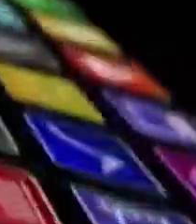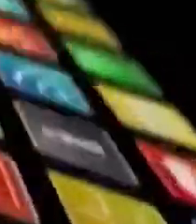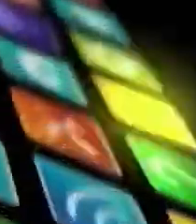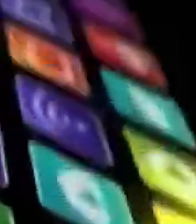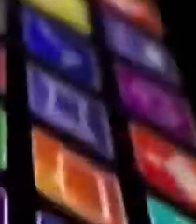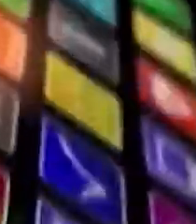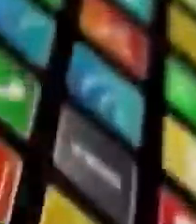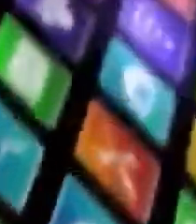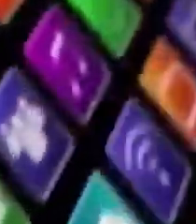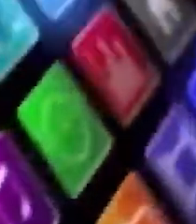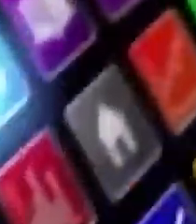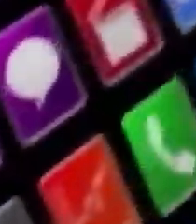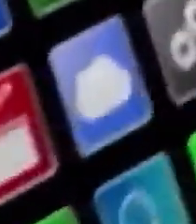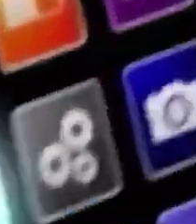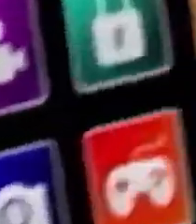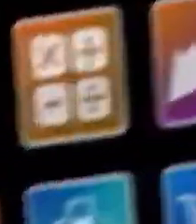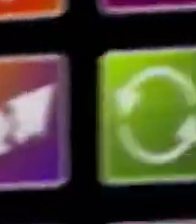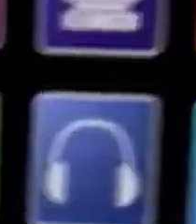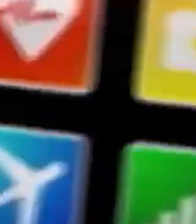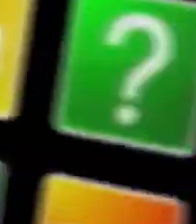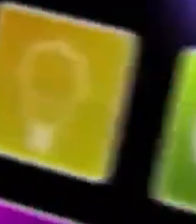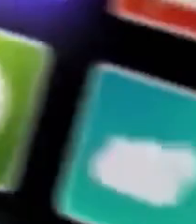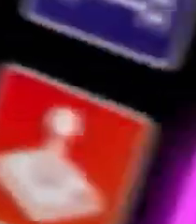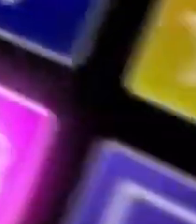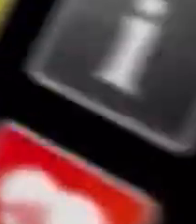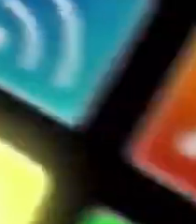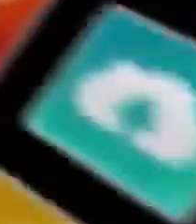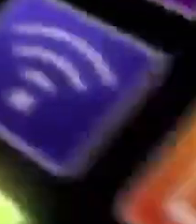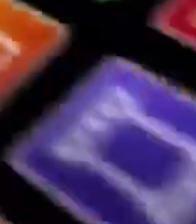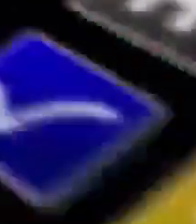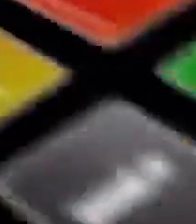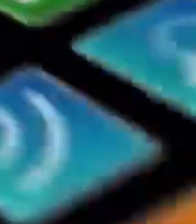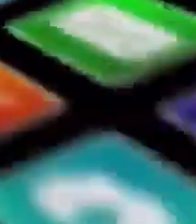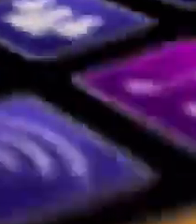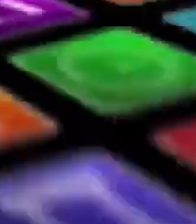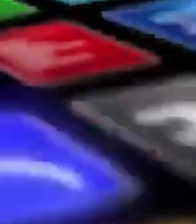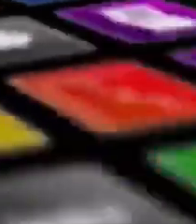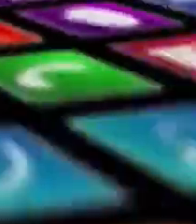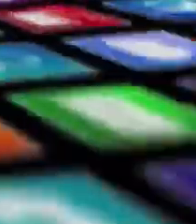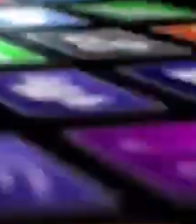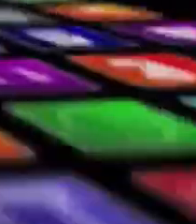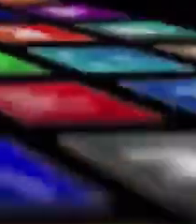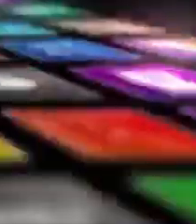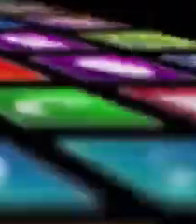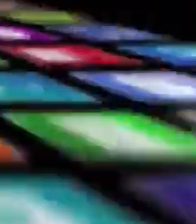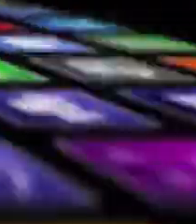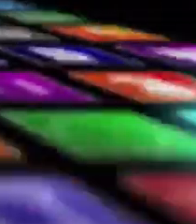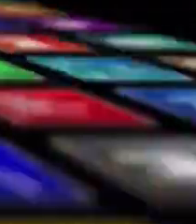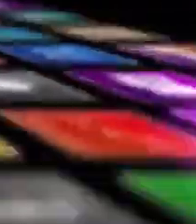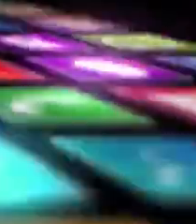Ingeniería Informática es una de las 11 carreras que conforman a la Escuela de Ciencias Exactas y Naturales de la Universidad Estatal a Distancia.